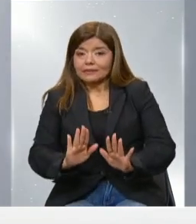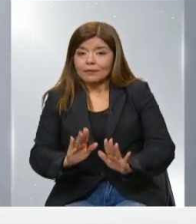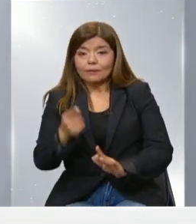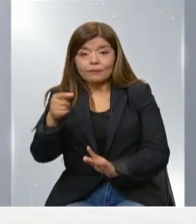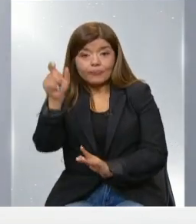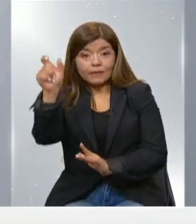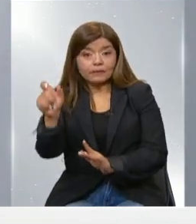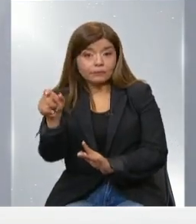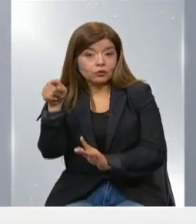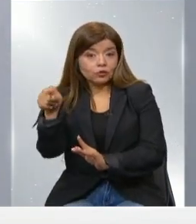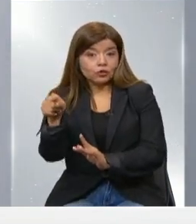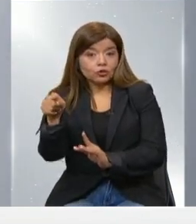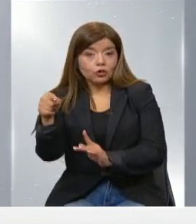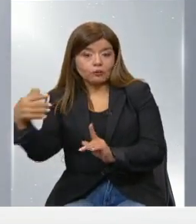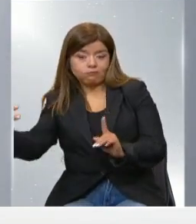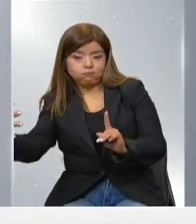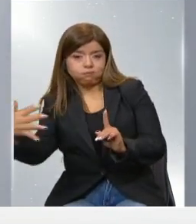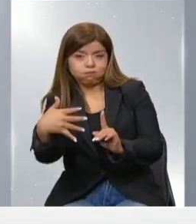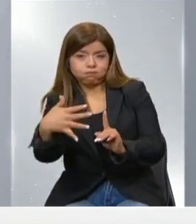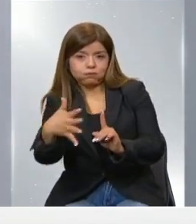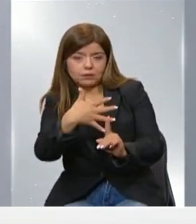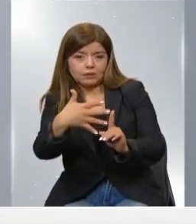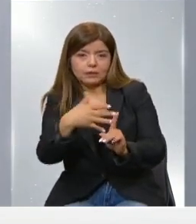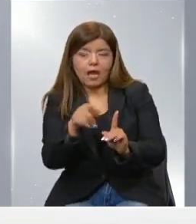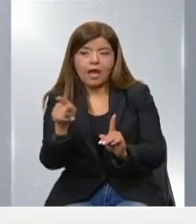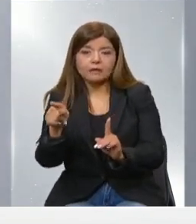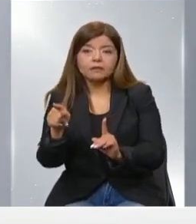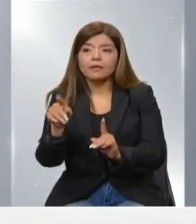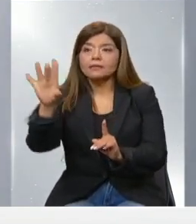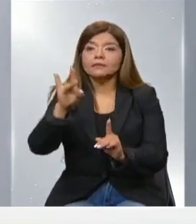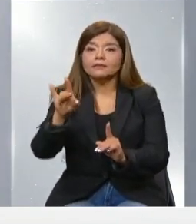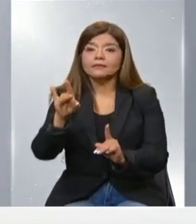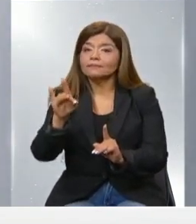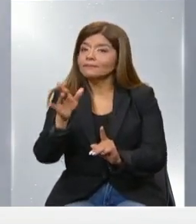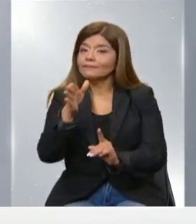hombre que agrede a ambos funcionarios municipales de Buin aún no es identificado por las policías.